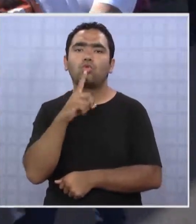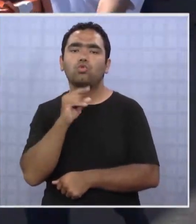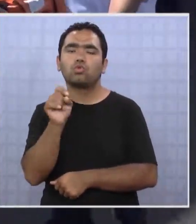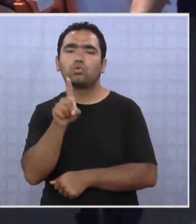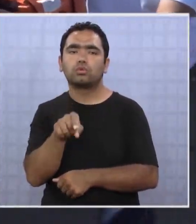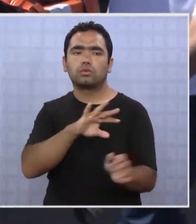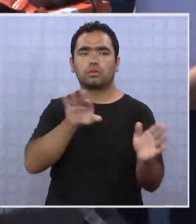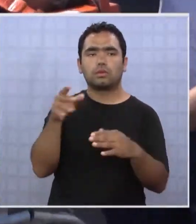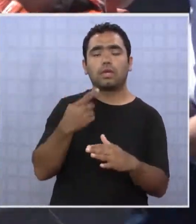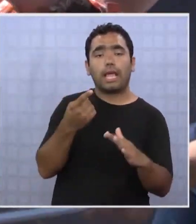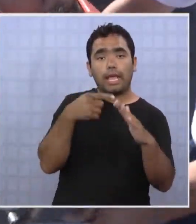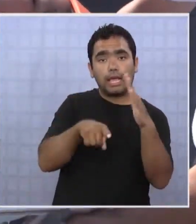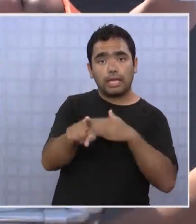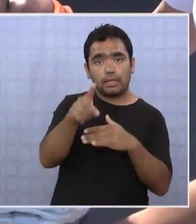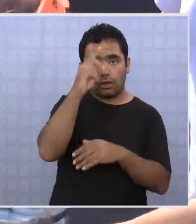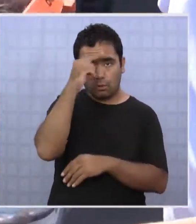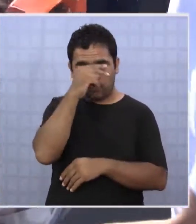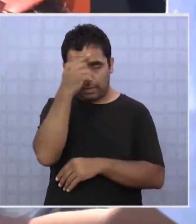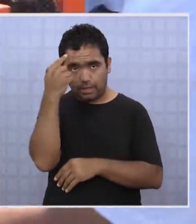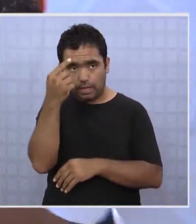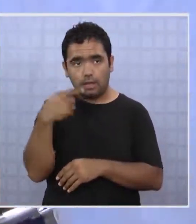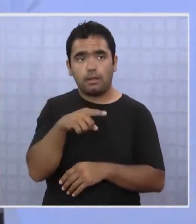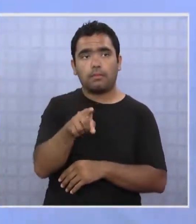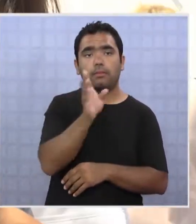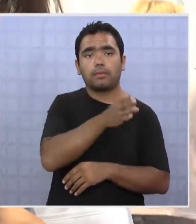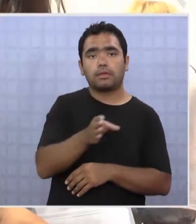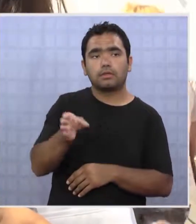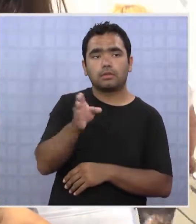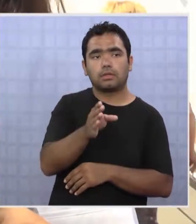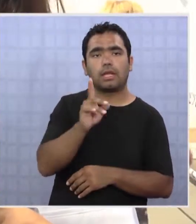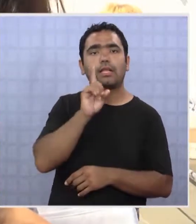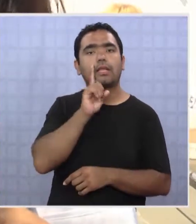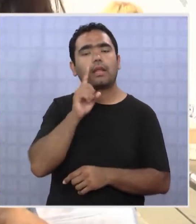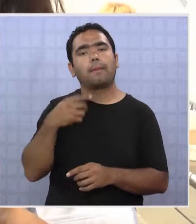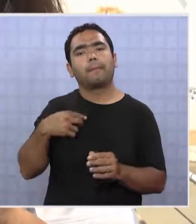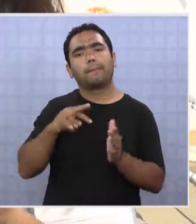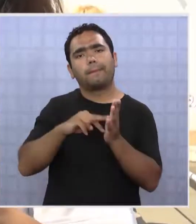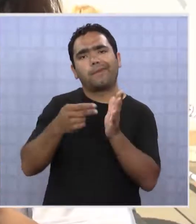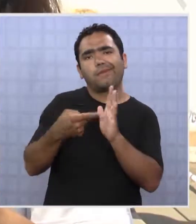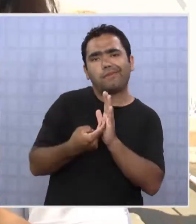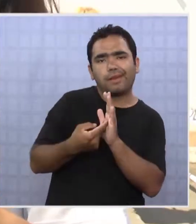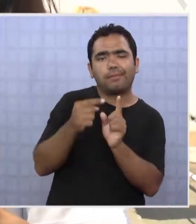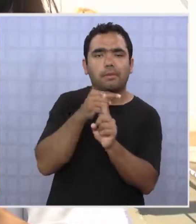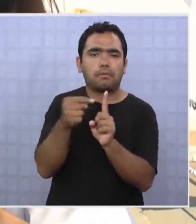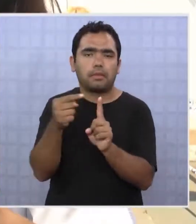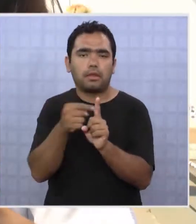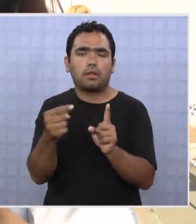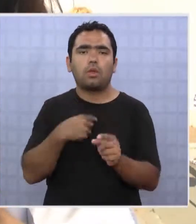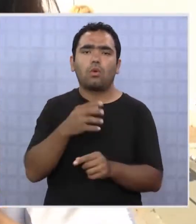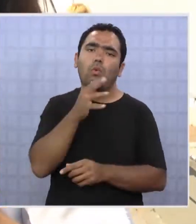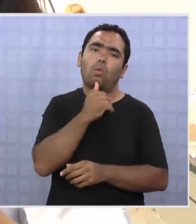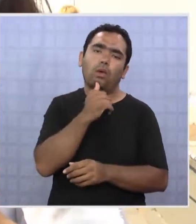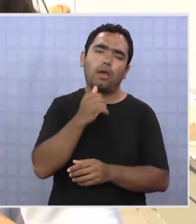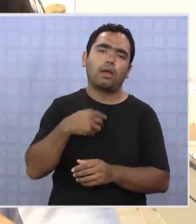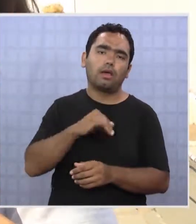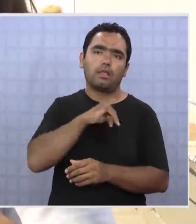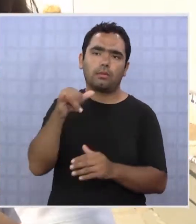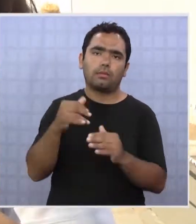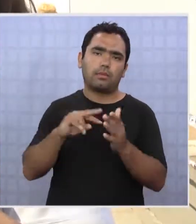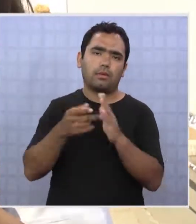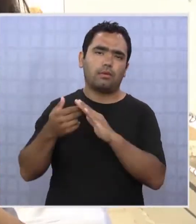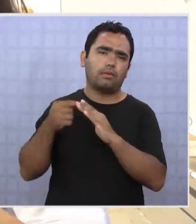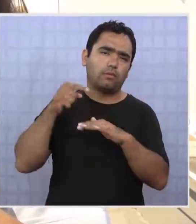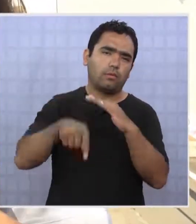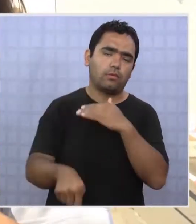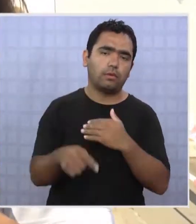de evaluación intrahospitalario los pacientes están con un estado de mediana gravedad sin compromiso de riesgo vital por lo tanto debieran